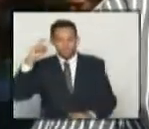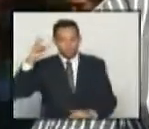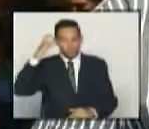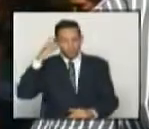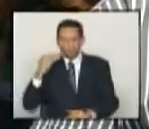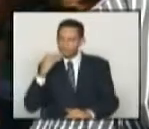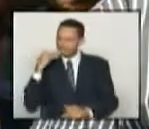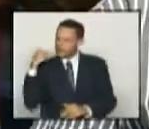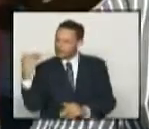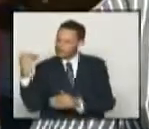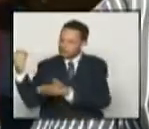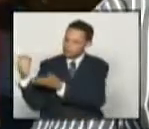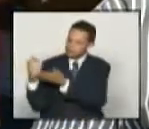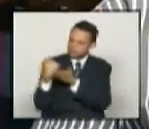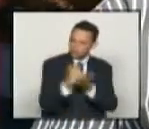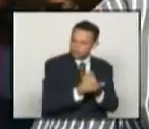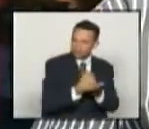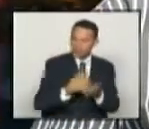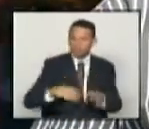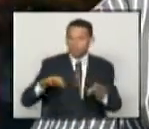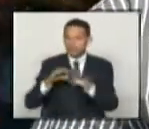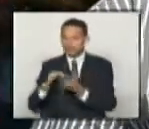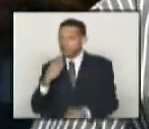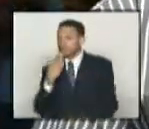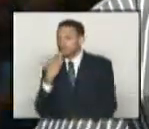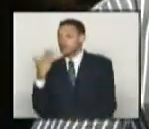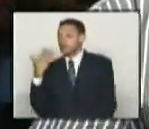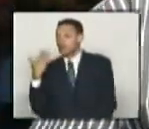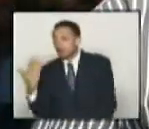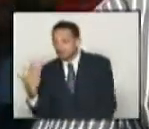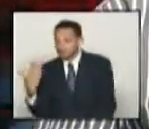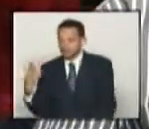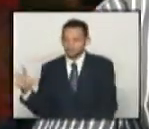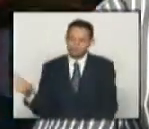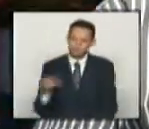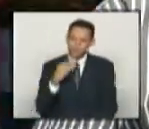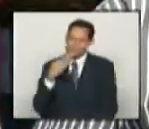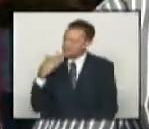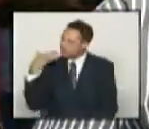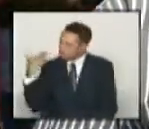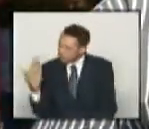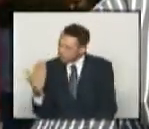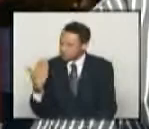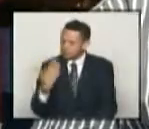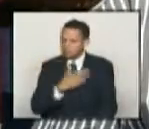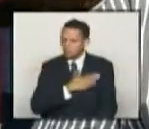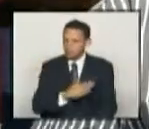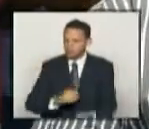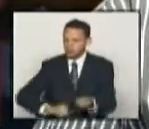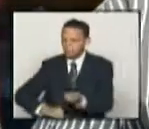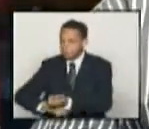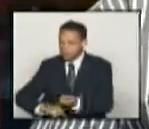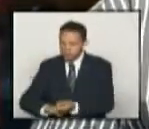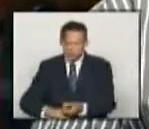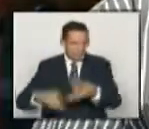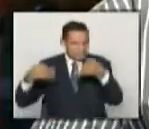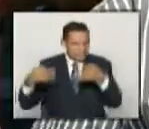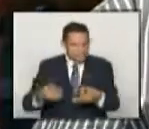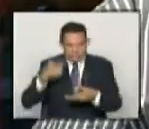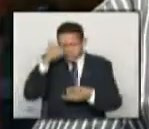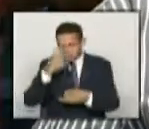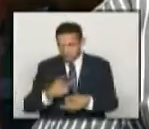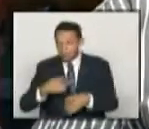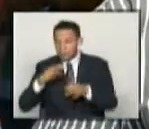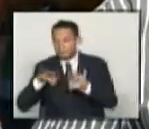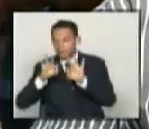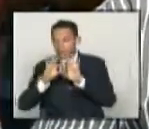eso, y entonces que vaya pues un agradecimiento en nombre de toda la comunidad de Anserma por eso y la motivación a que, pues que sigamos